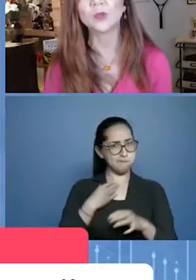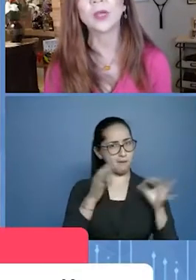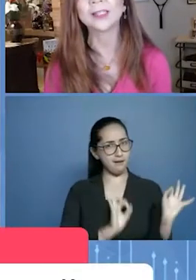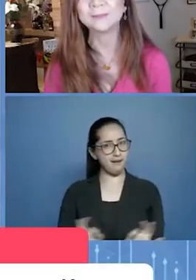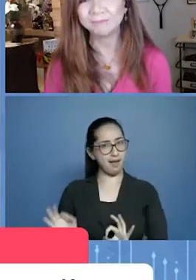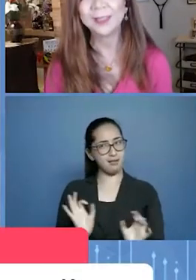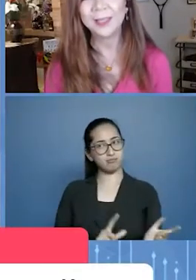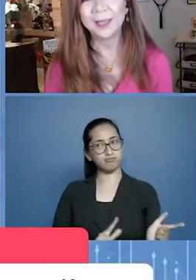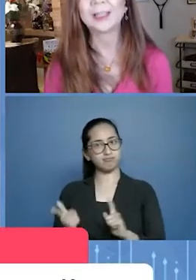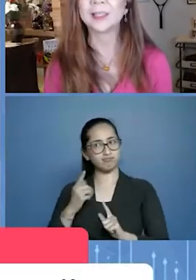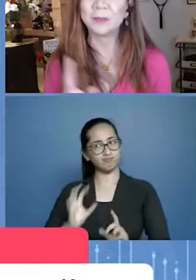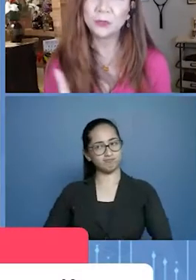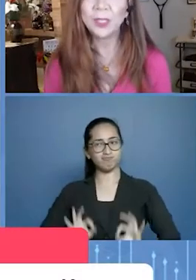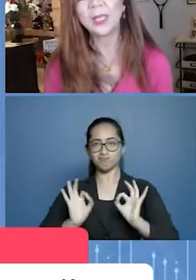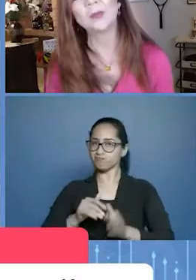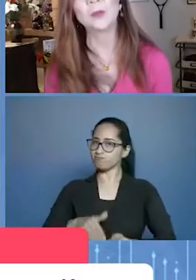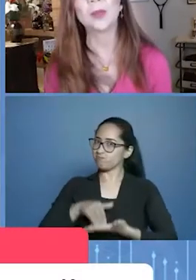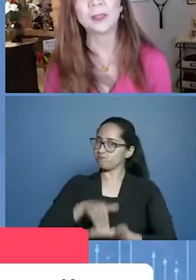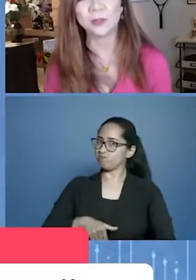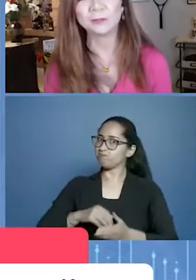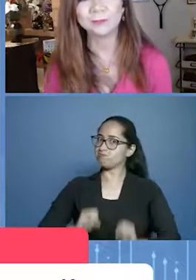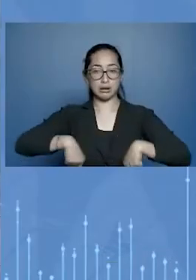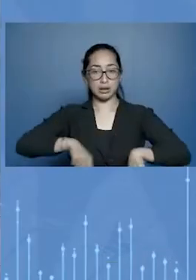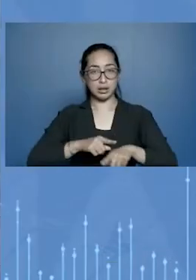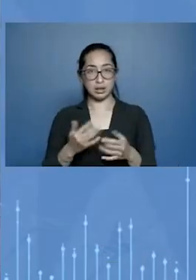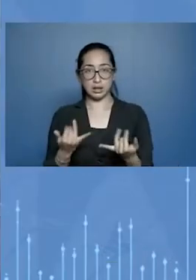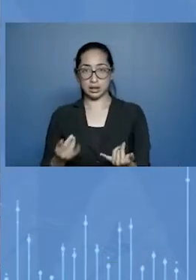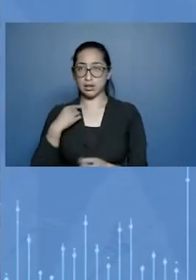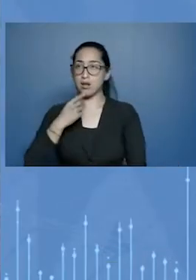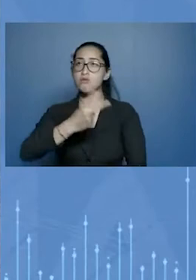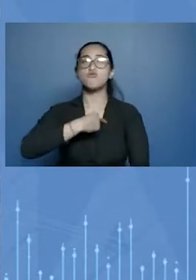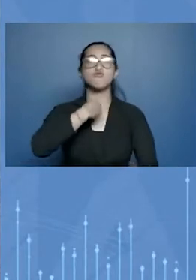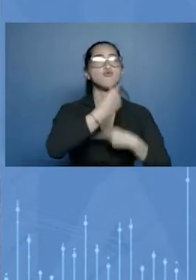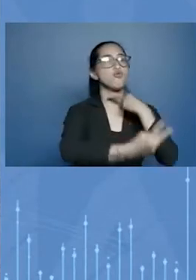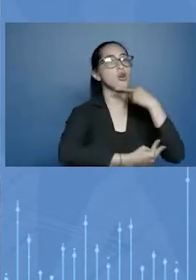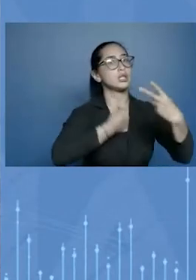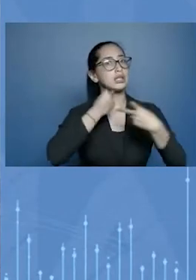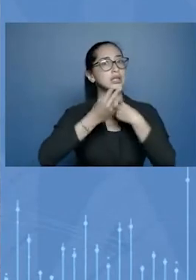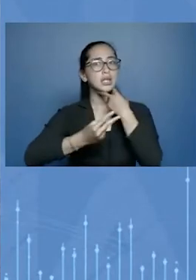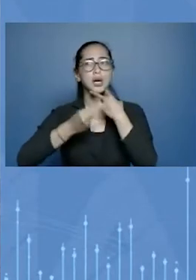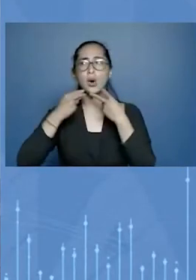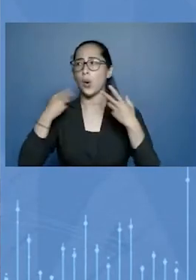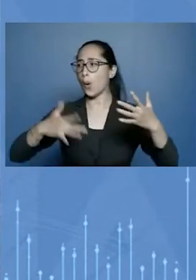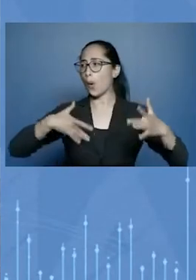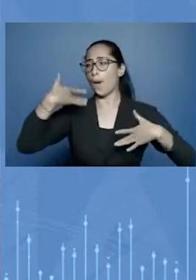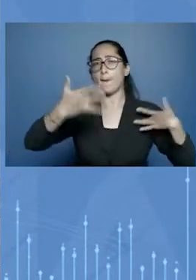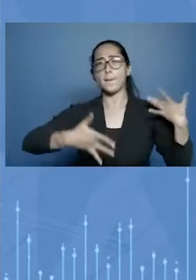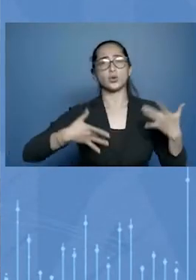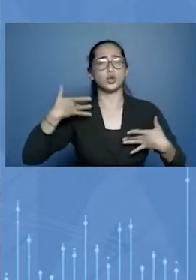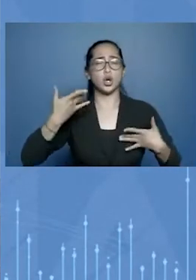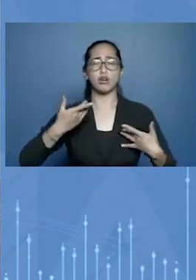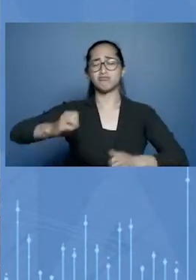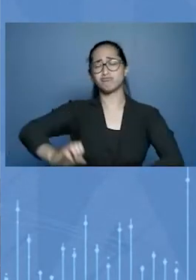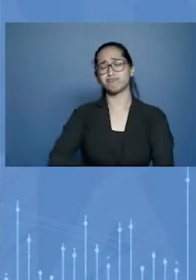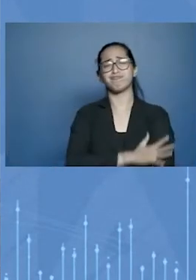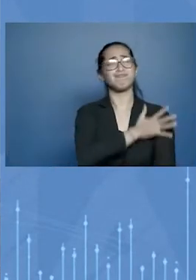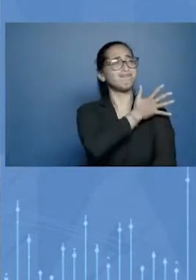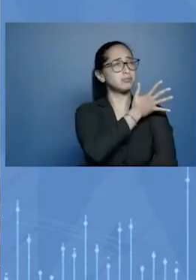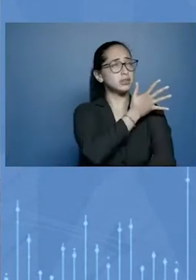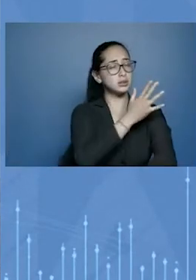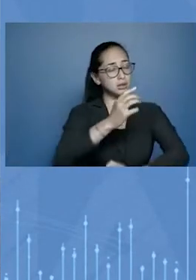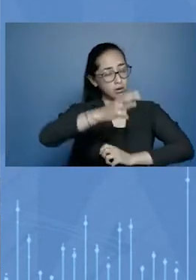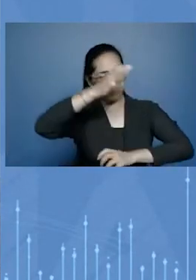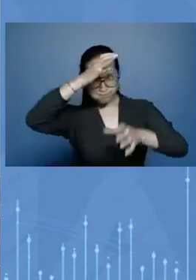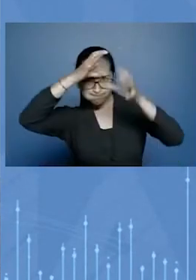herramienta de las mujeres, la sabiduría y la preparación. Emociones, sentimientos, conocimientos,